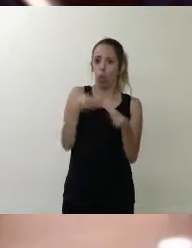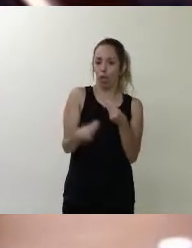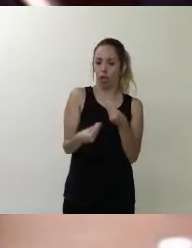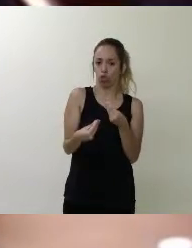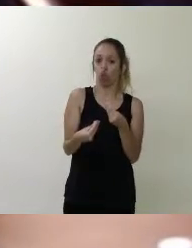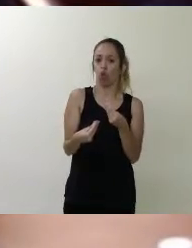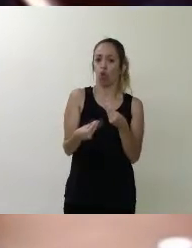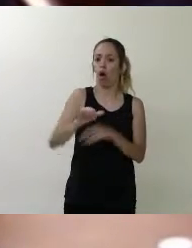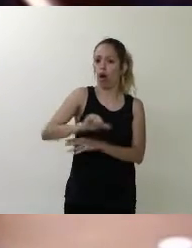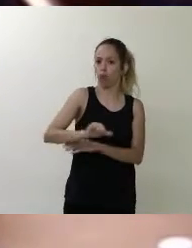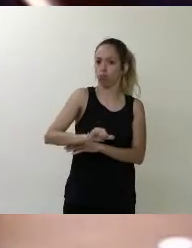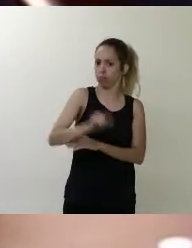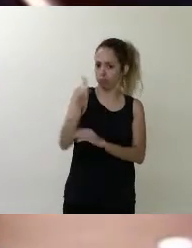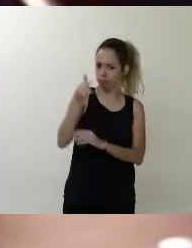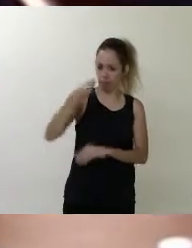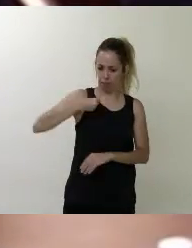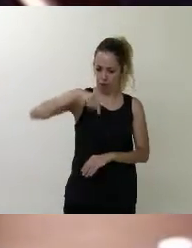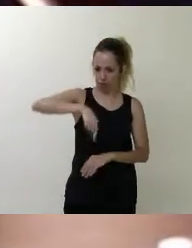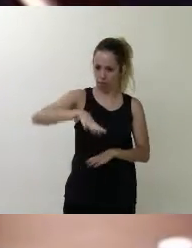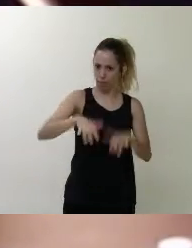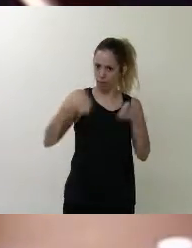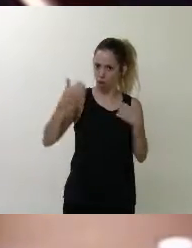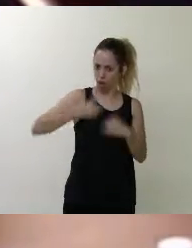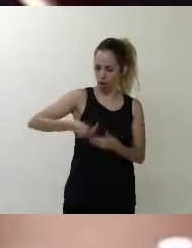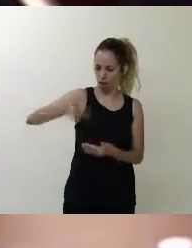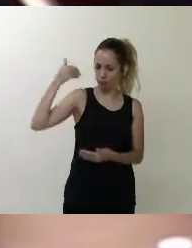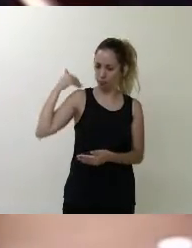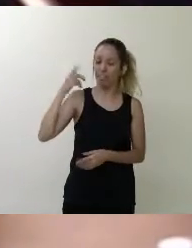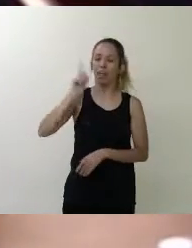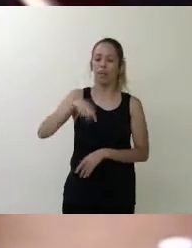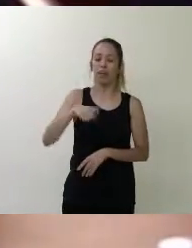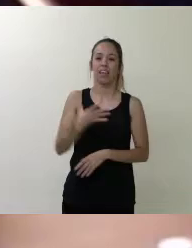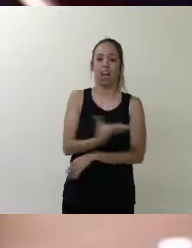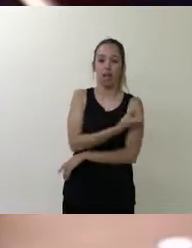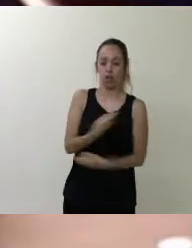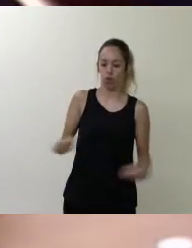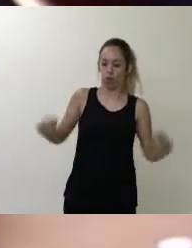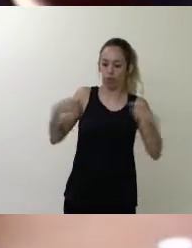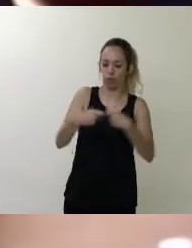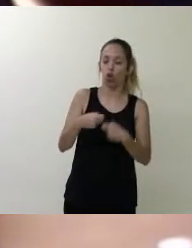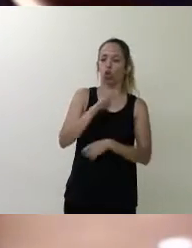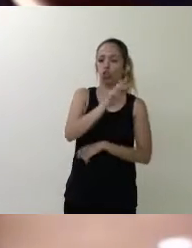MEDI que se aprobó también en este pleno. La cofinanciación por parte del Cabildo asciende a